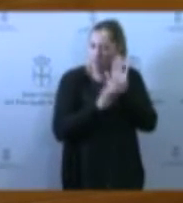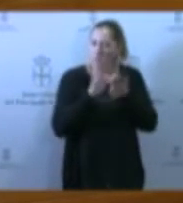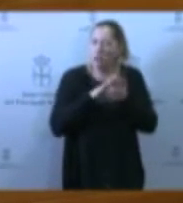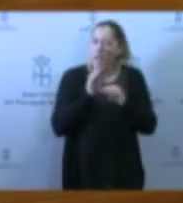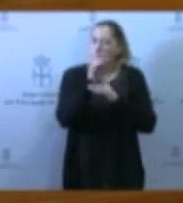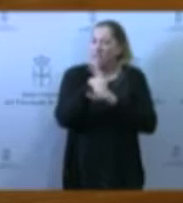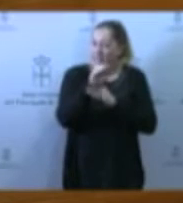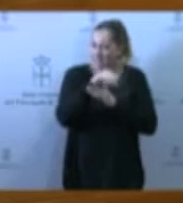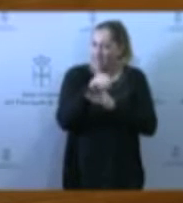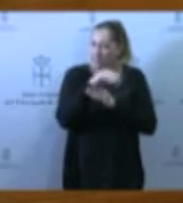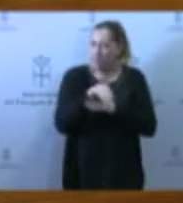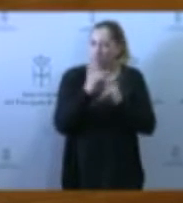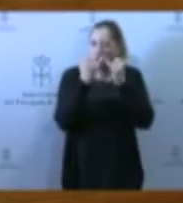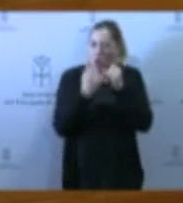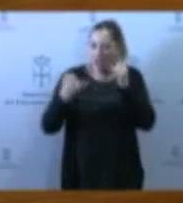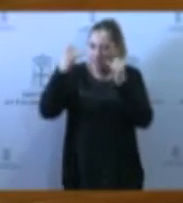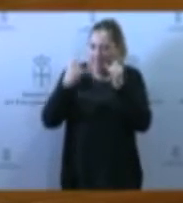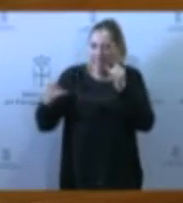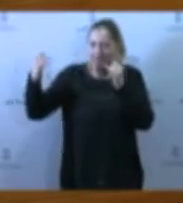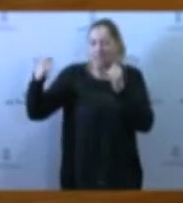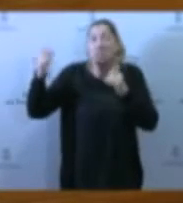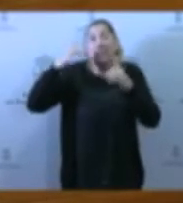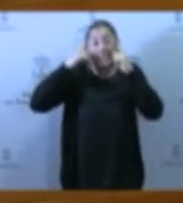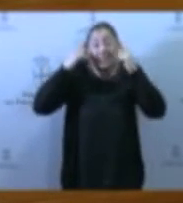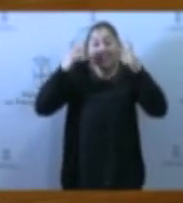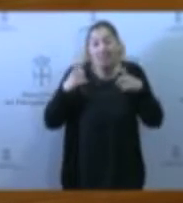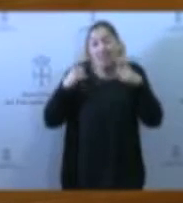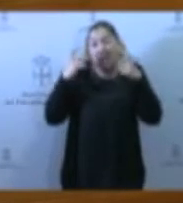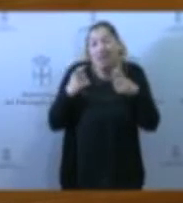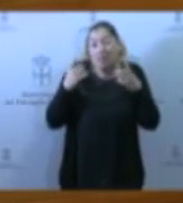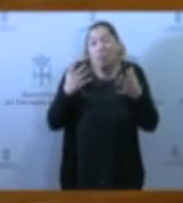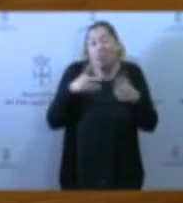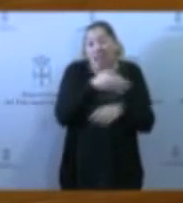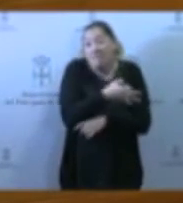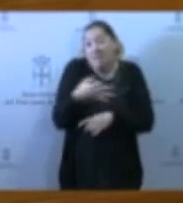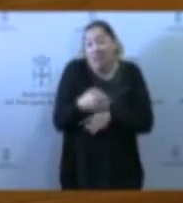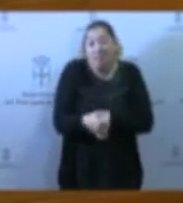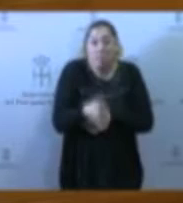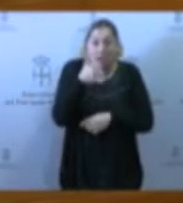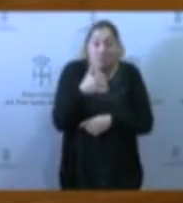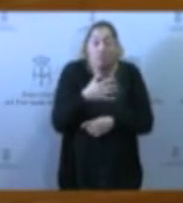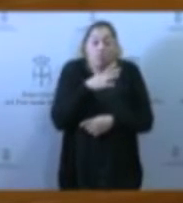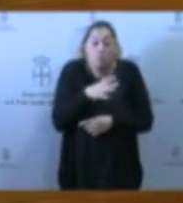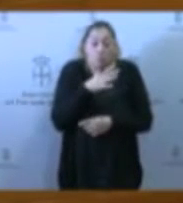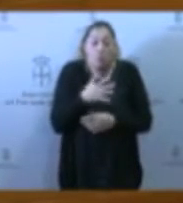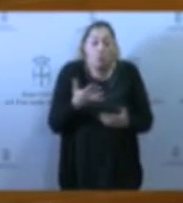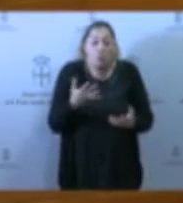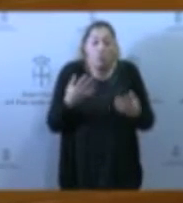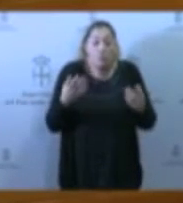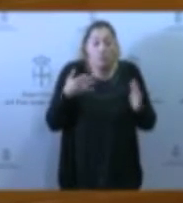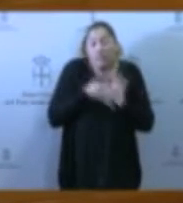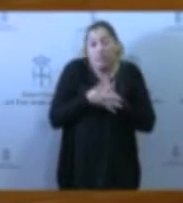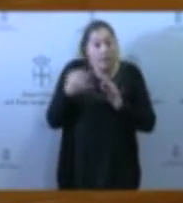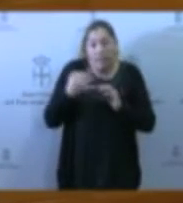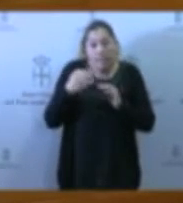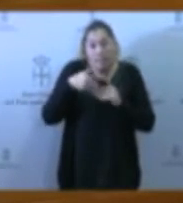mantenimiento de las líneas y procuraremos ser más eficaces, porque eso siempre es mejorable en